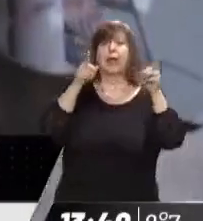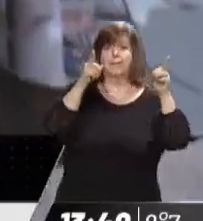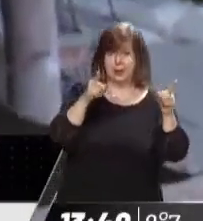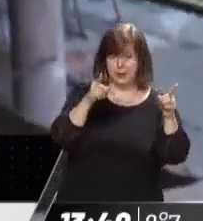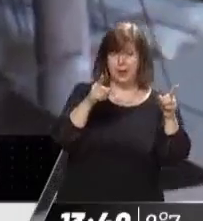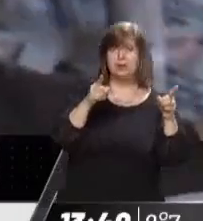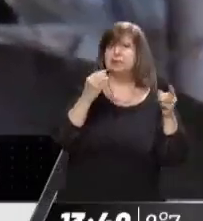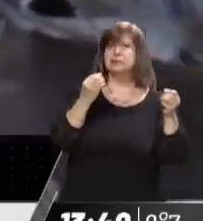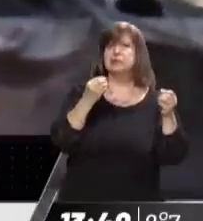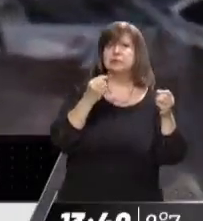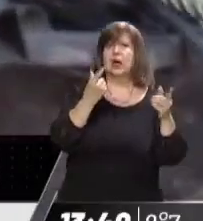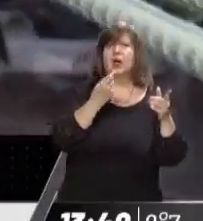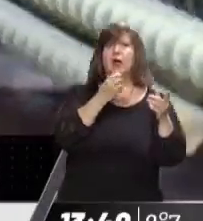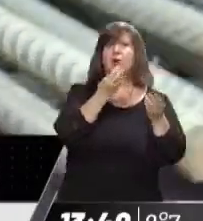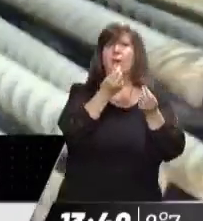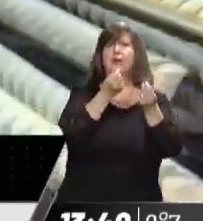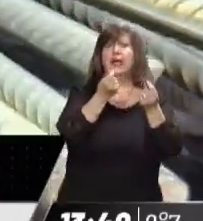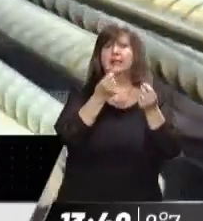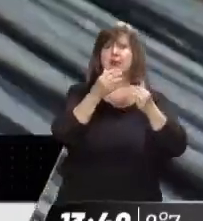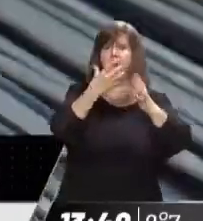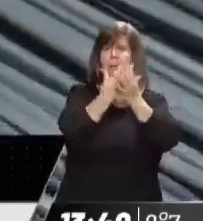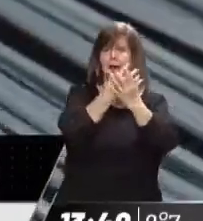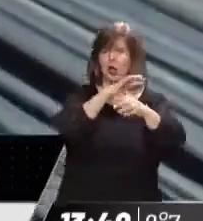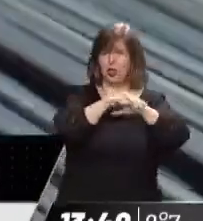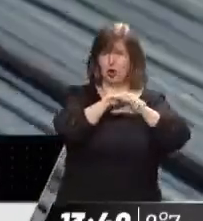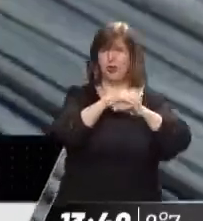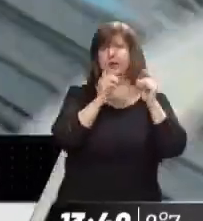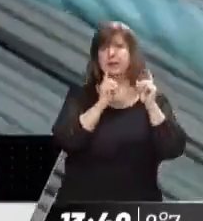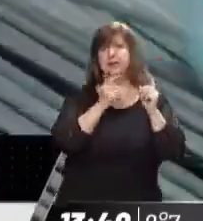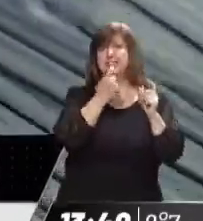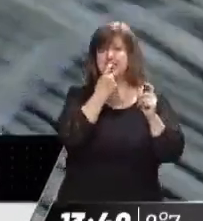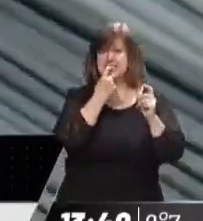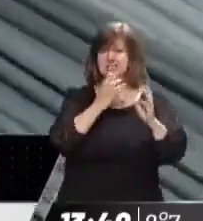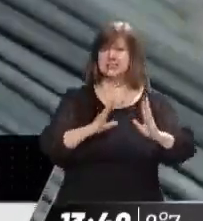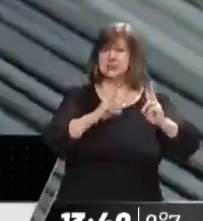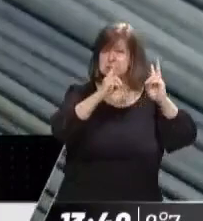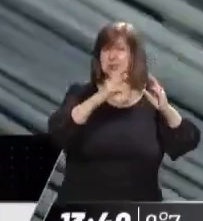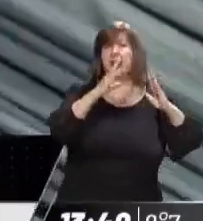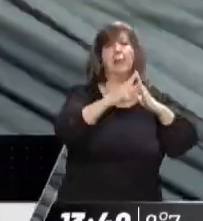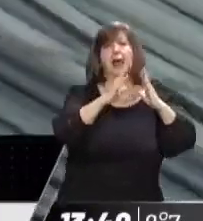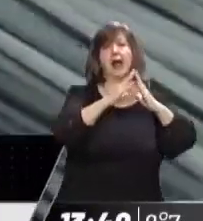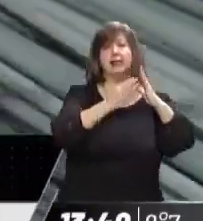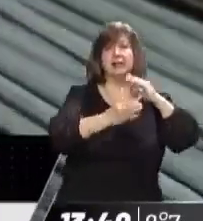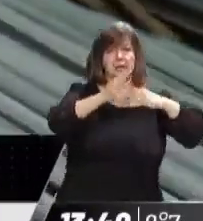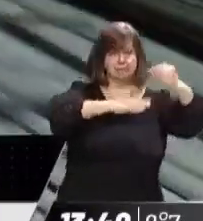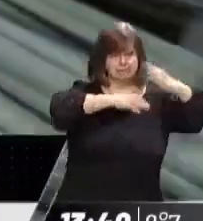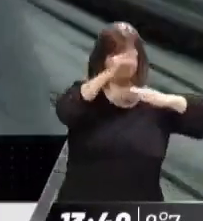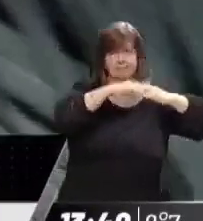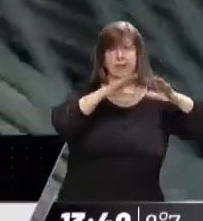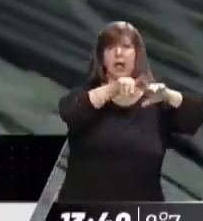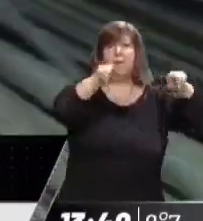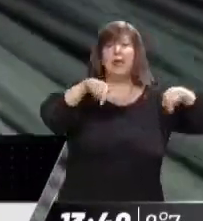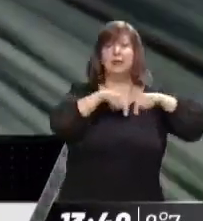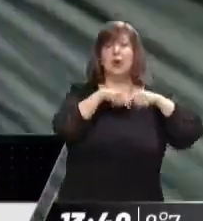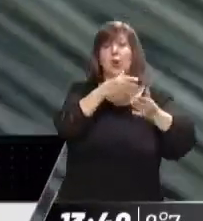es sobre la evolución de los precios de materiales y mano de obra utilizados en la ejecución de una vivienda económica de 61